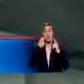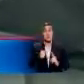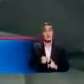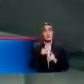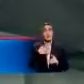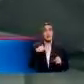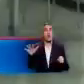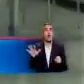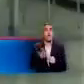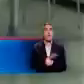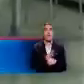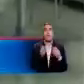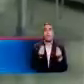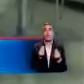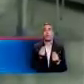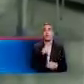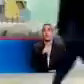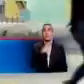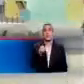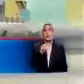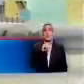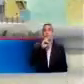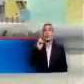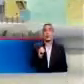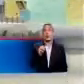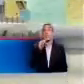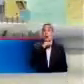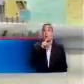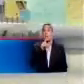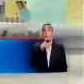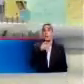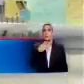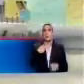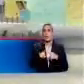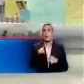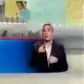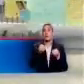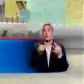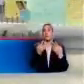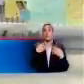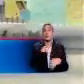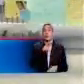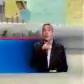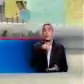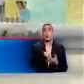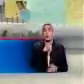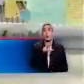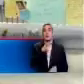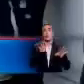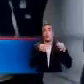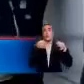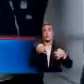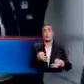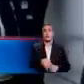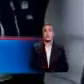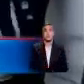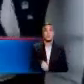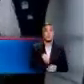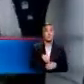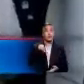mantienen compradas hasta el momento en un 100% en planta el panorama es otro la cifra es de 2 mil 39 casos confirmados